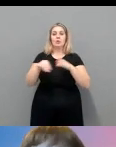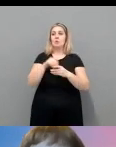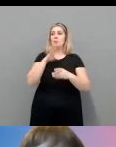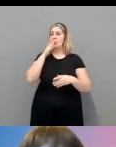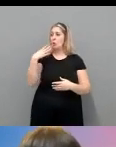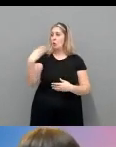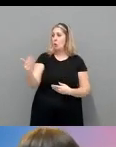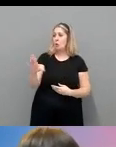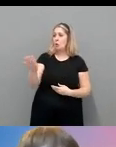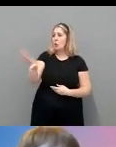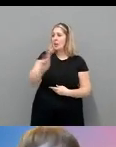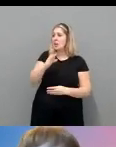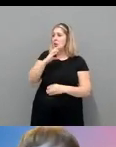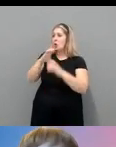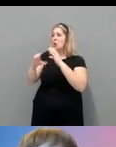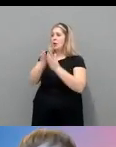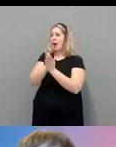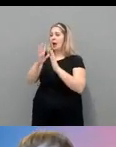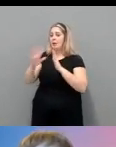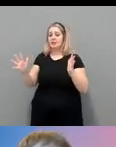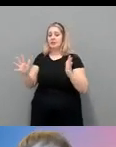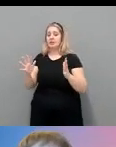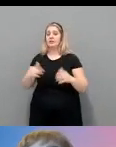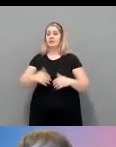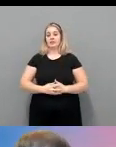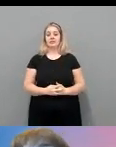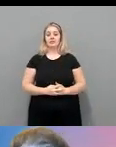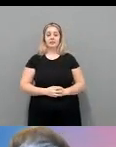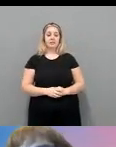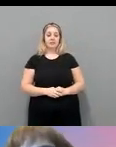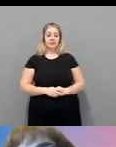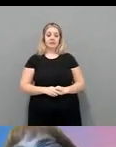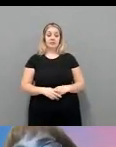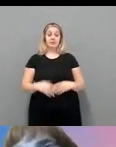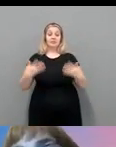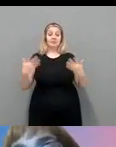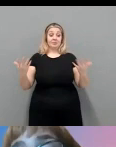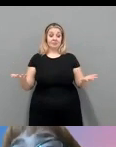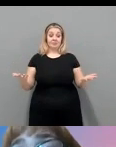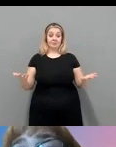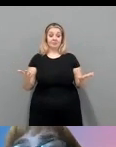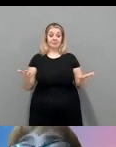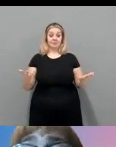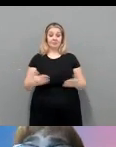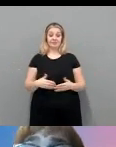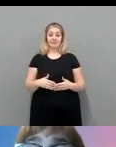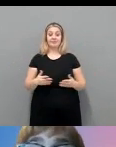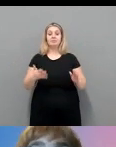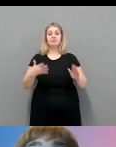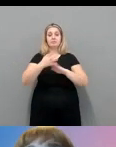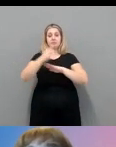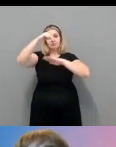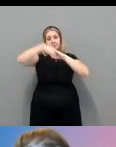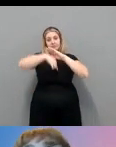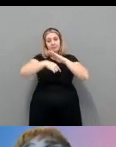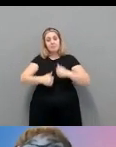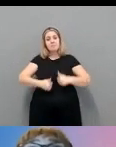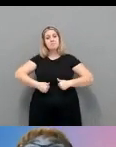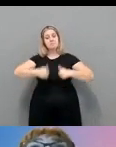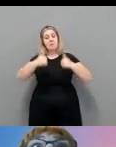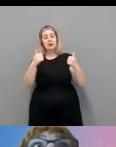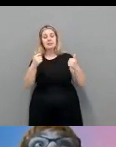comunicación aumentativa y alternativa. Y ante todo esto, y ahondando un poco más, es verdad